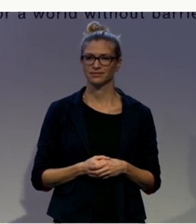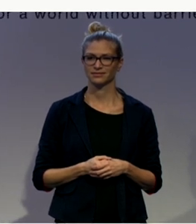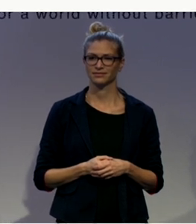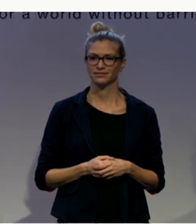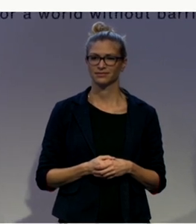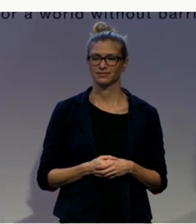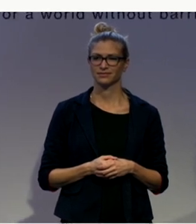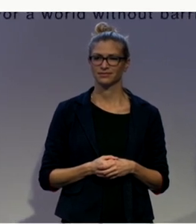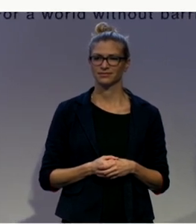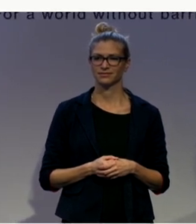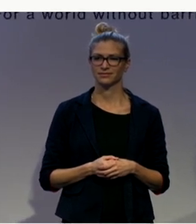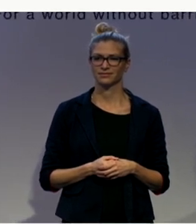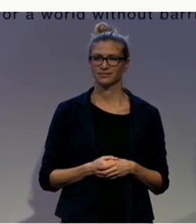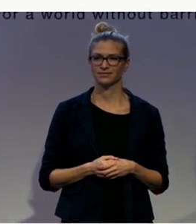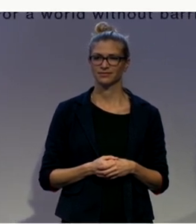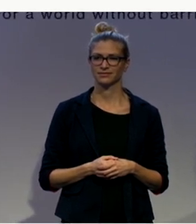con menos